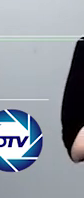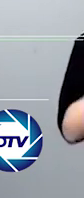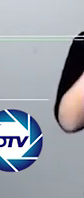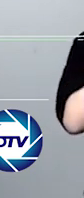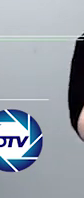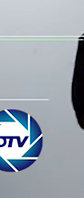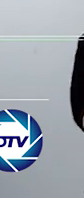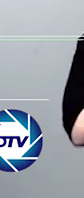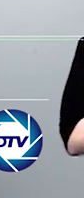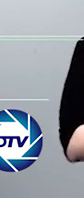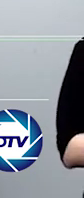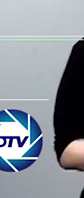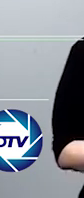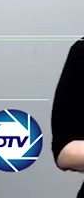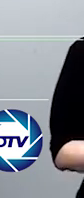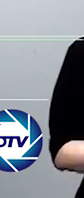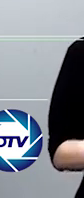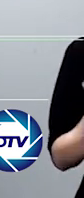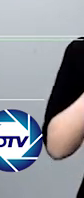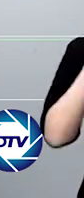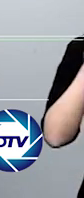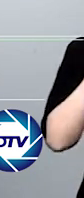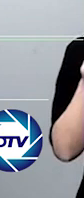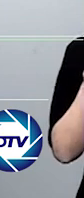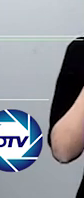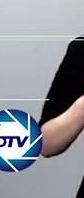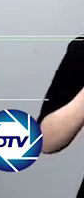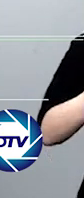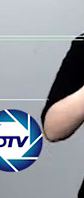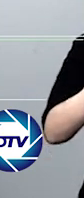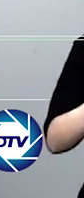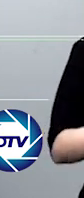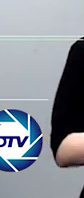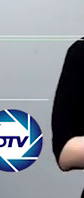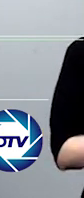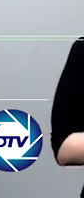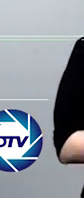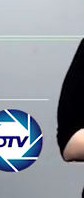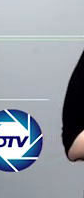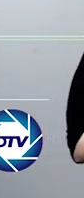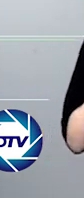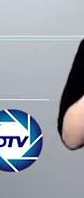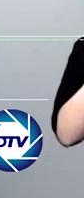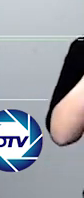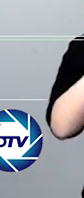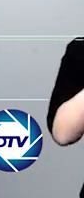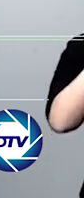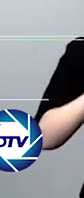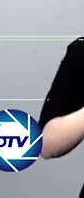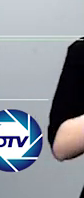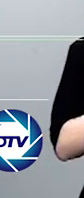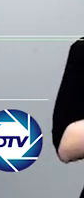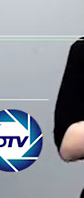ciudadanos de Gandía. Lo primero, hay que explicar que esto no es tan sencillo como se está diciendo o como